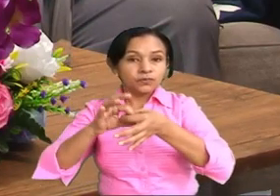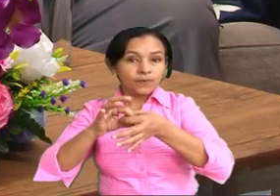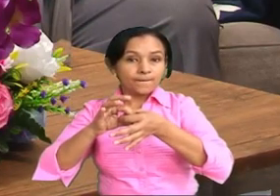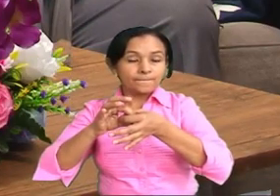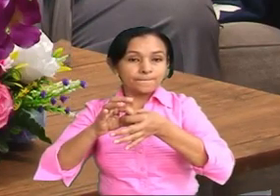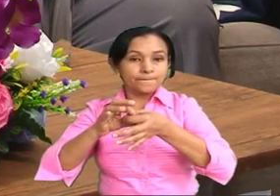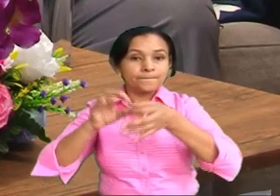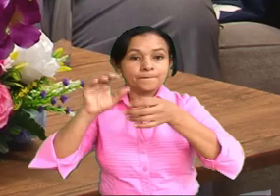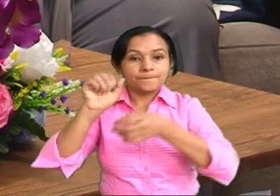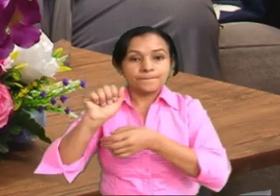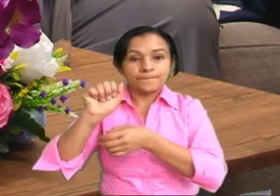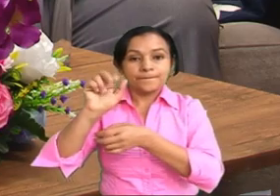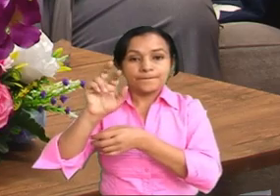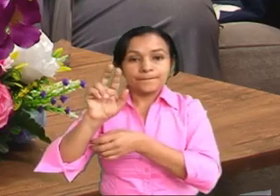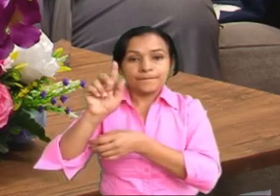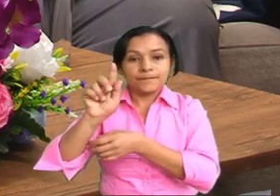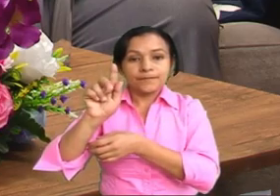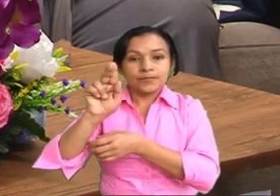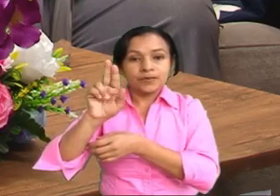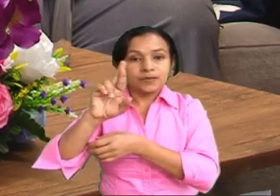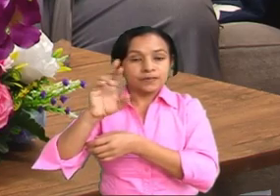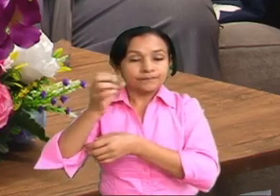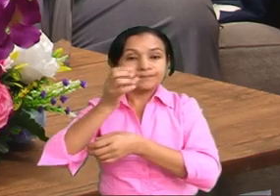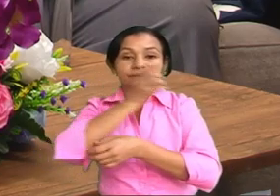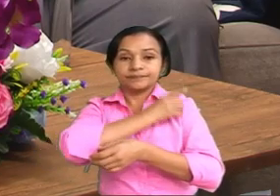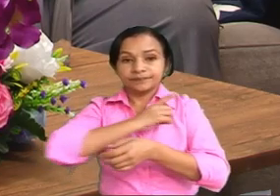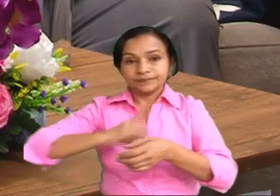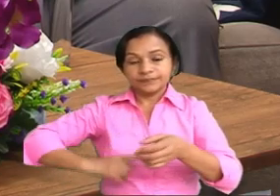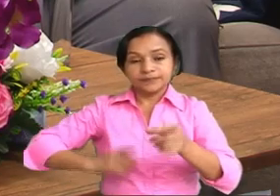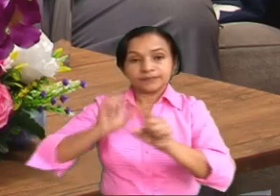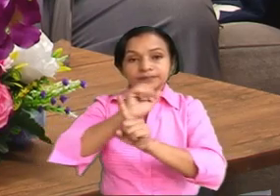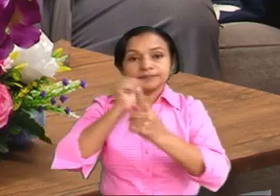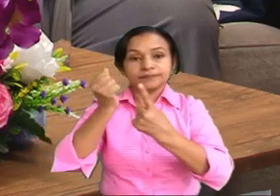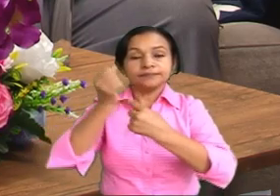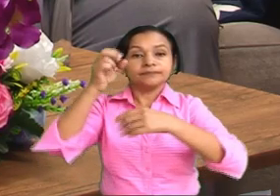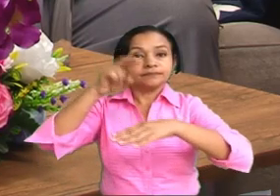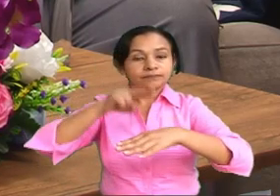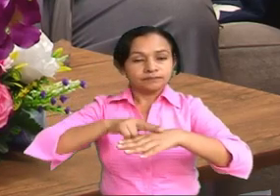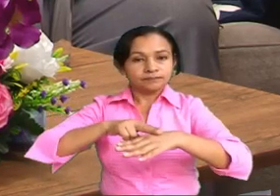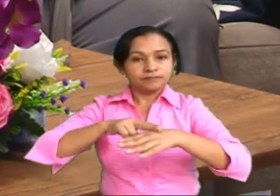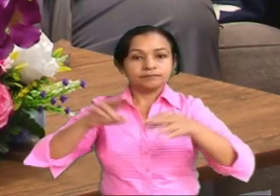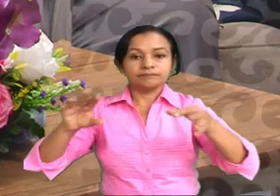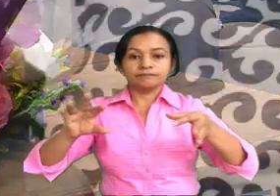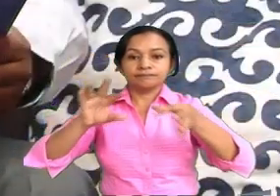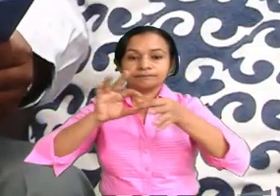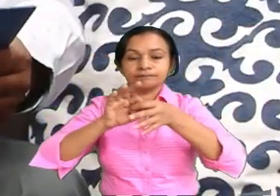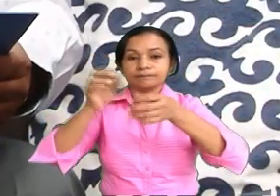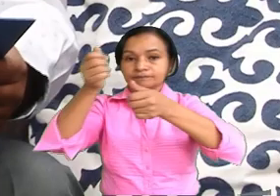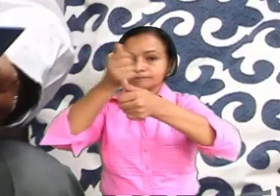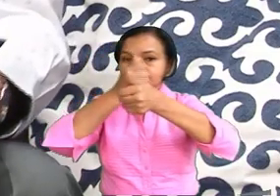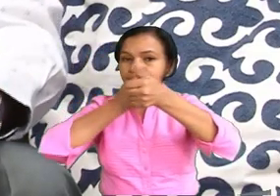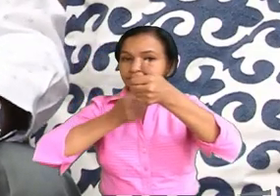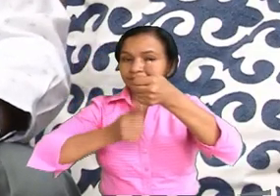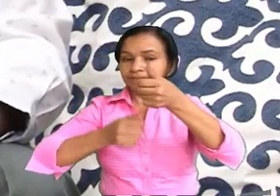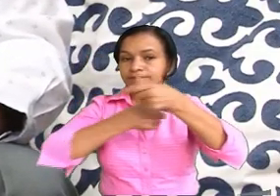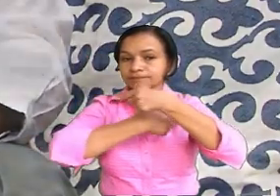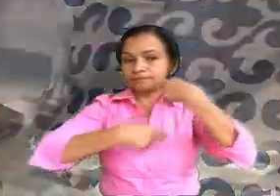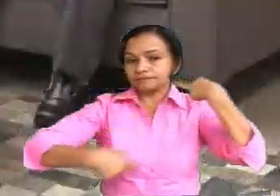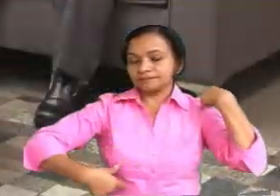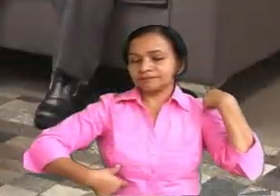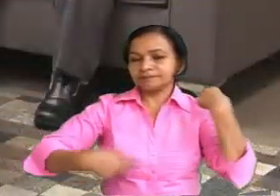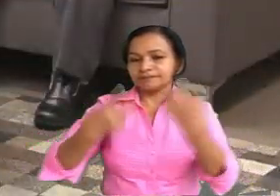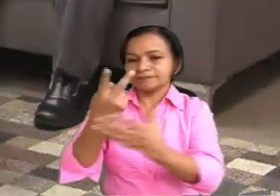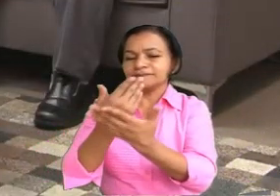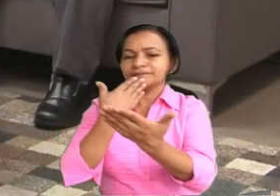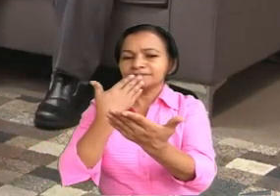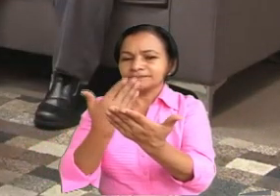nuestro compañero Arturo José Valdés, quien es diputado también ante la Asamblea Nacional y junto a ella también es vicepresidente de esta misma comisión. A ambos, muchas gracias